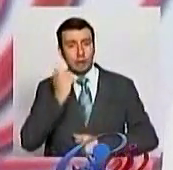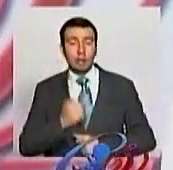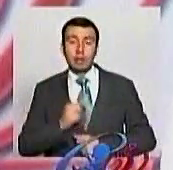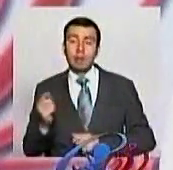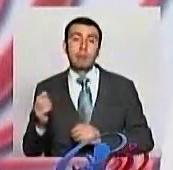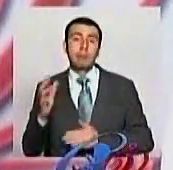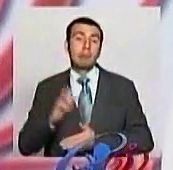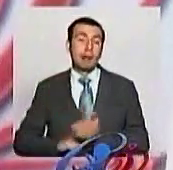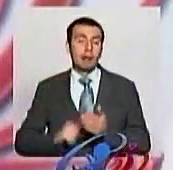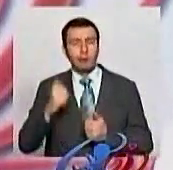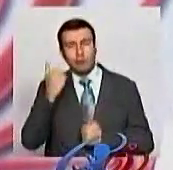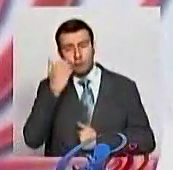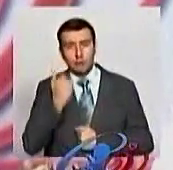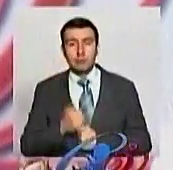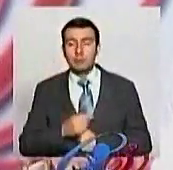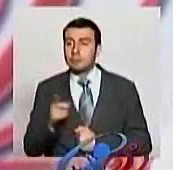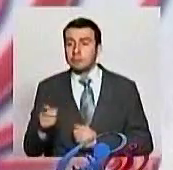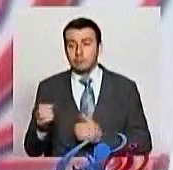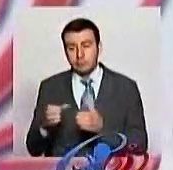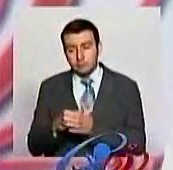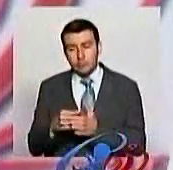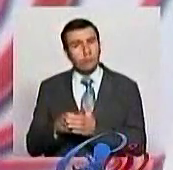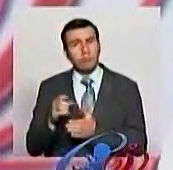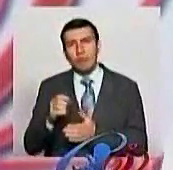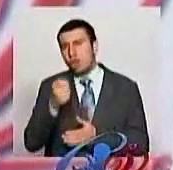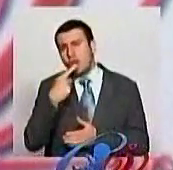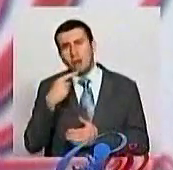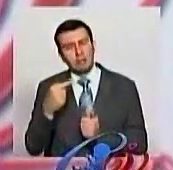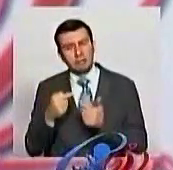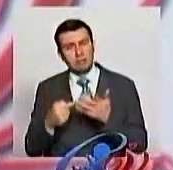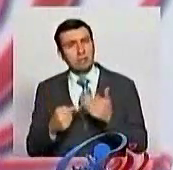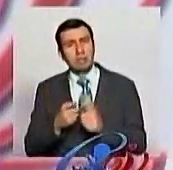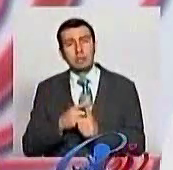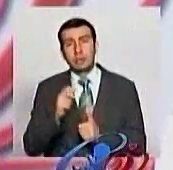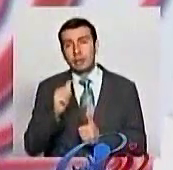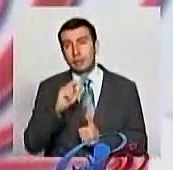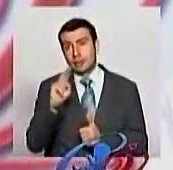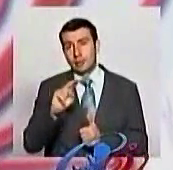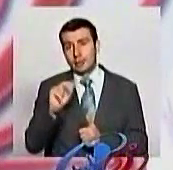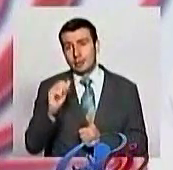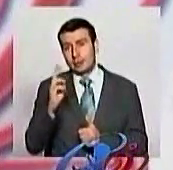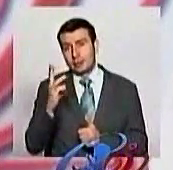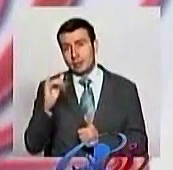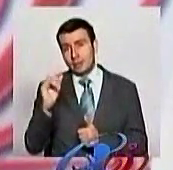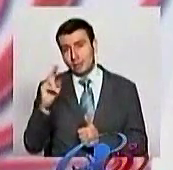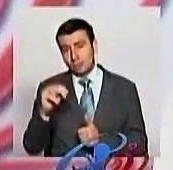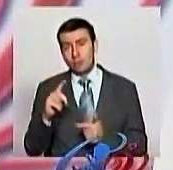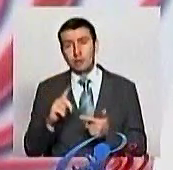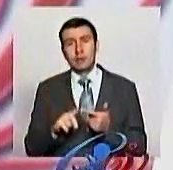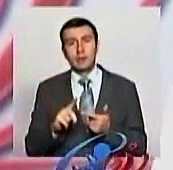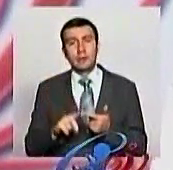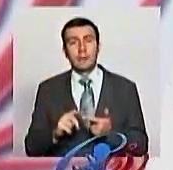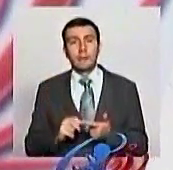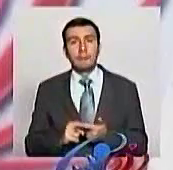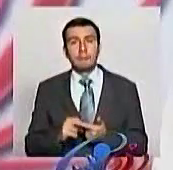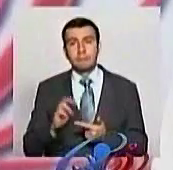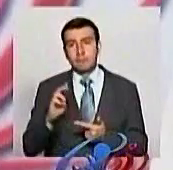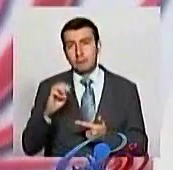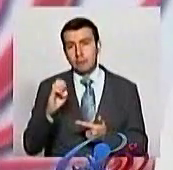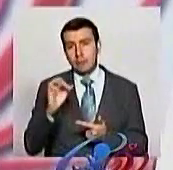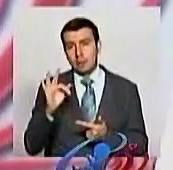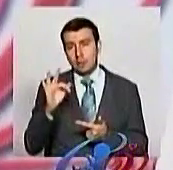y todo. En ese grupo de medicamentos tenemos el Azawin, ¿cierto? Tenemos el